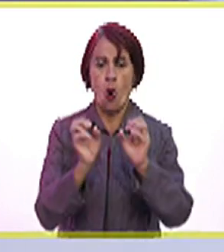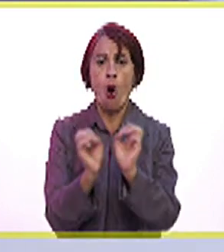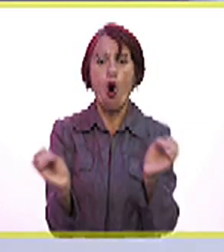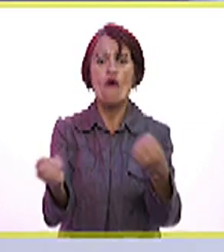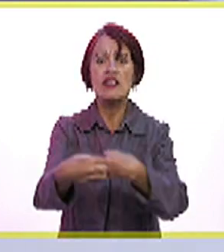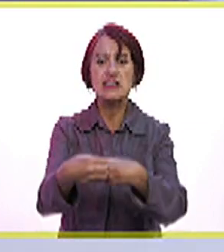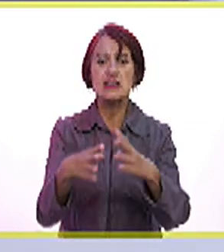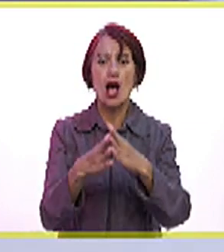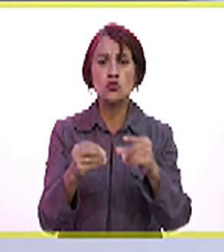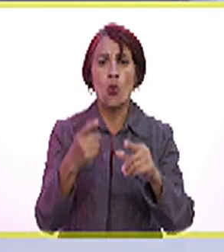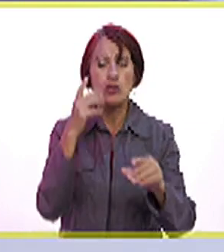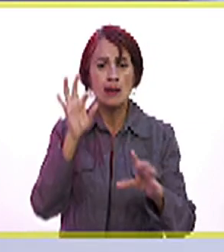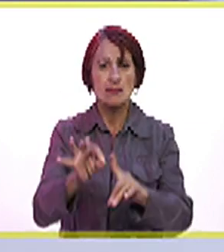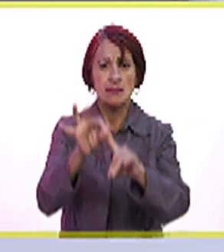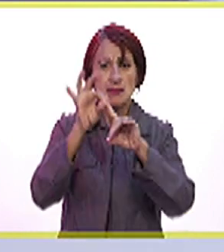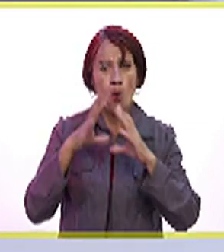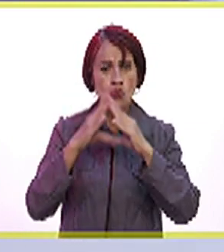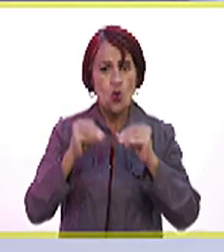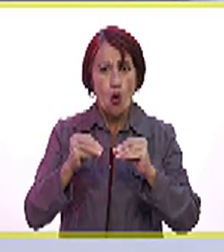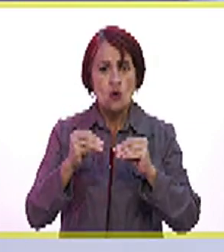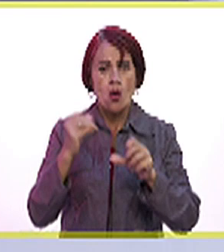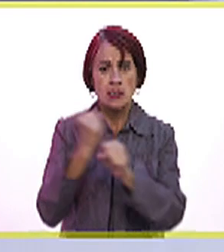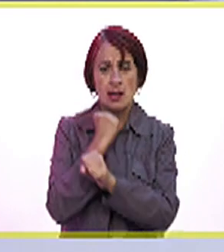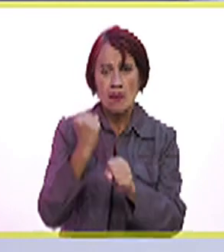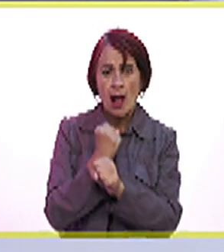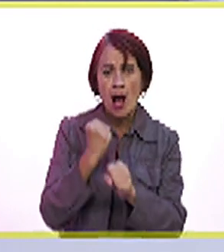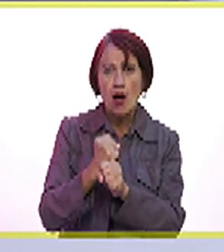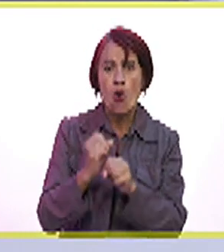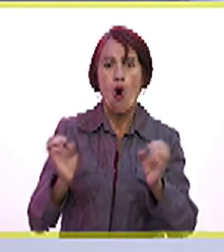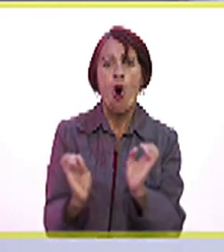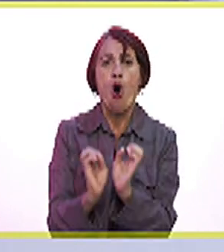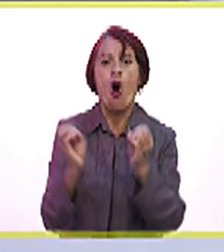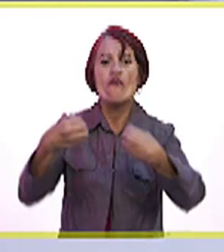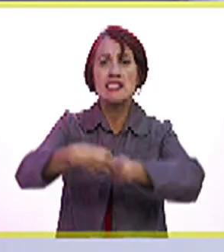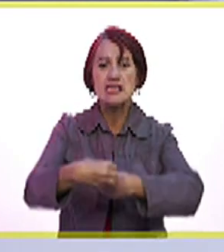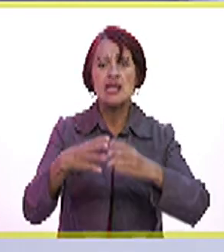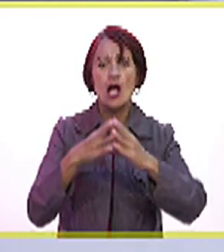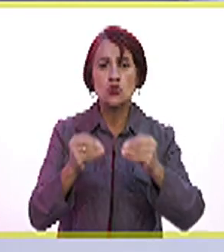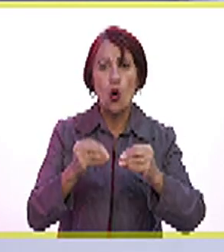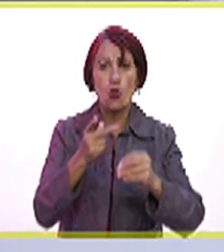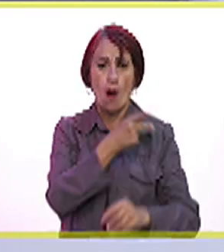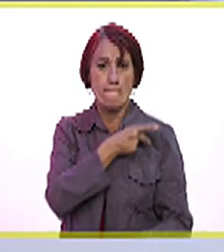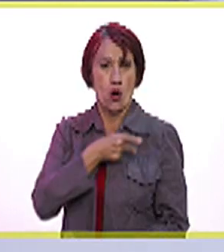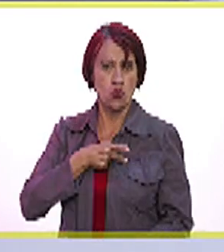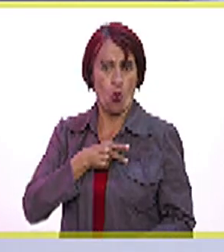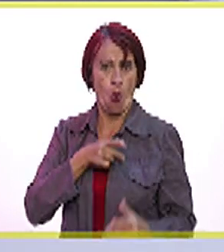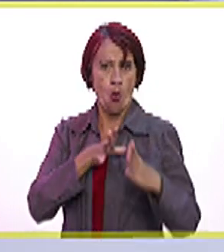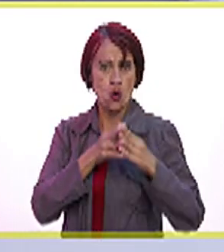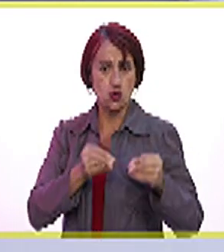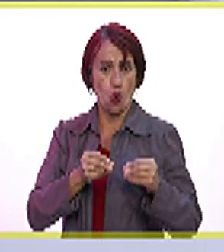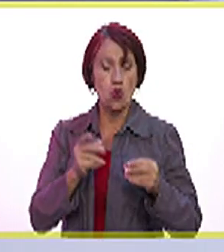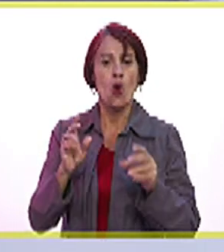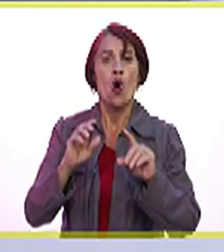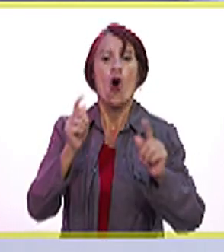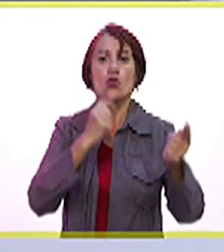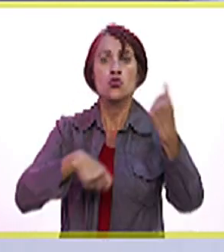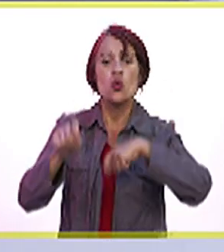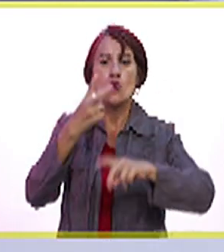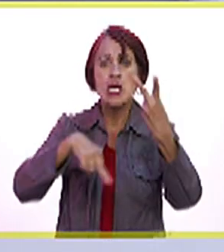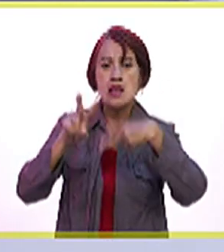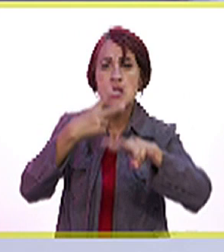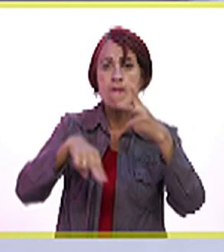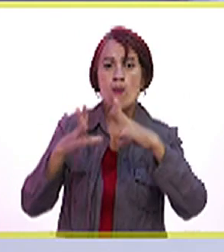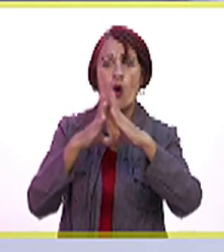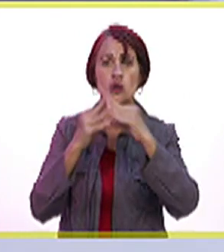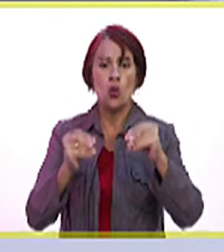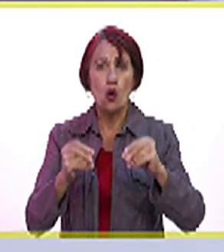más de cerca la especialidad ocupacional de técnicas de oficina, protocolo, servicio y protocolo, turismo y todo lo que tiene que ver